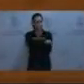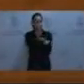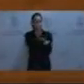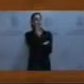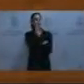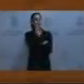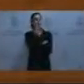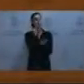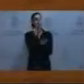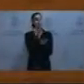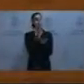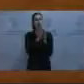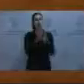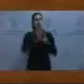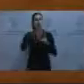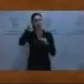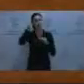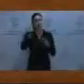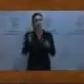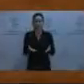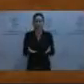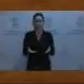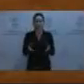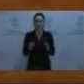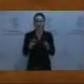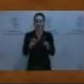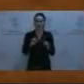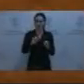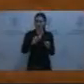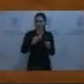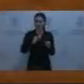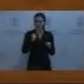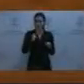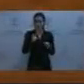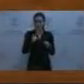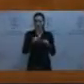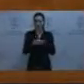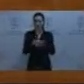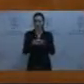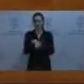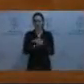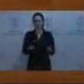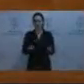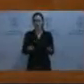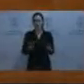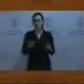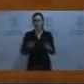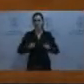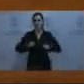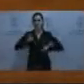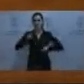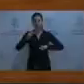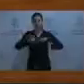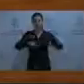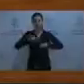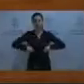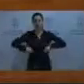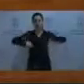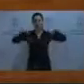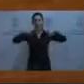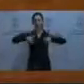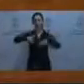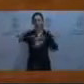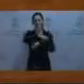es aplicar sentido común, aprovechar los recursos y esta infraestructura, que es única, darle un